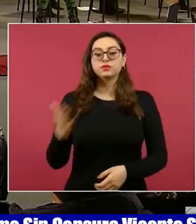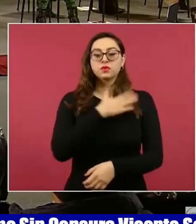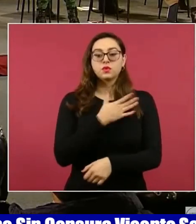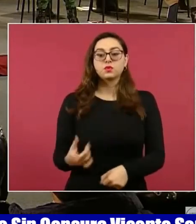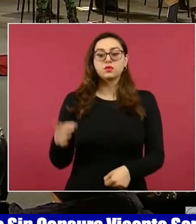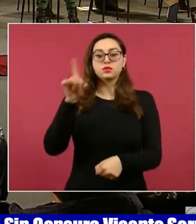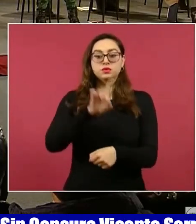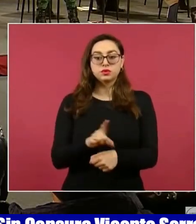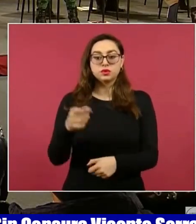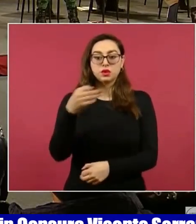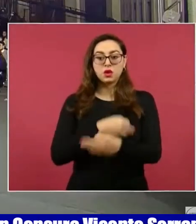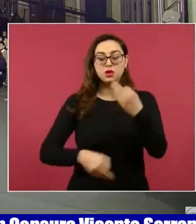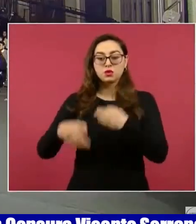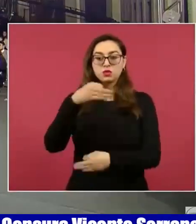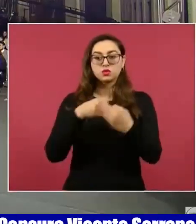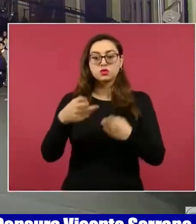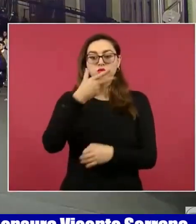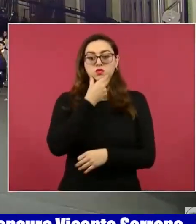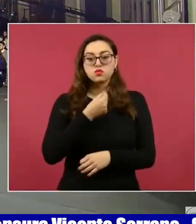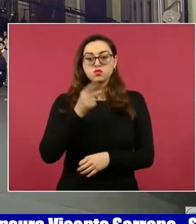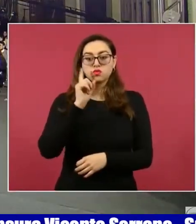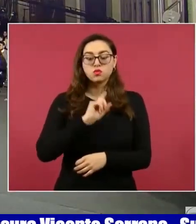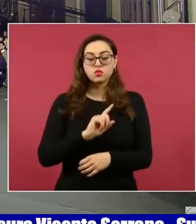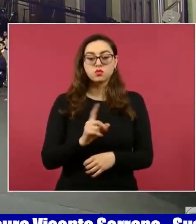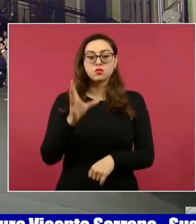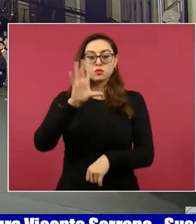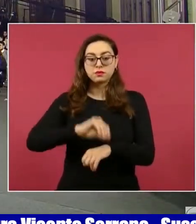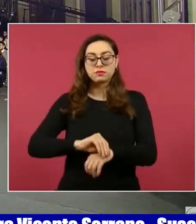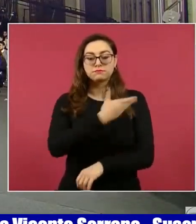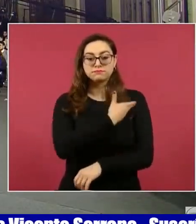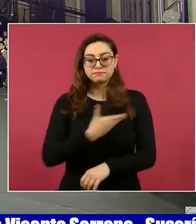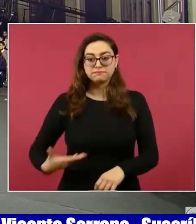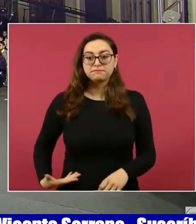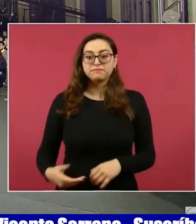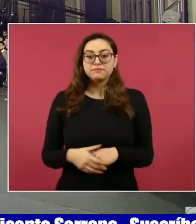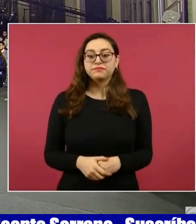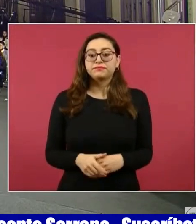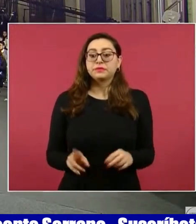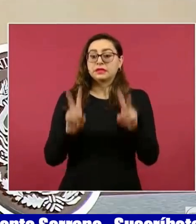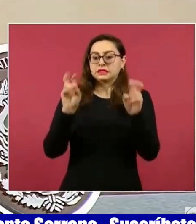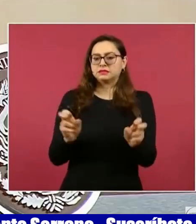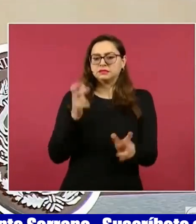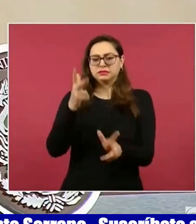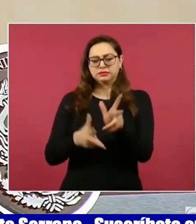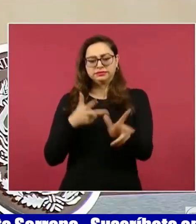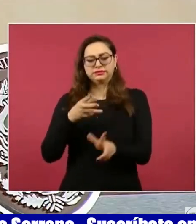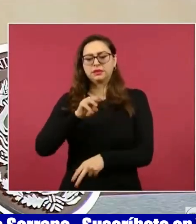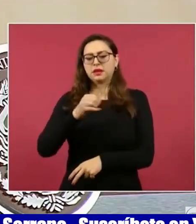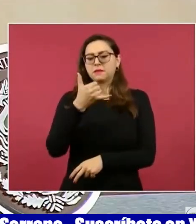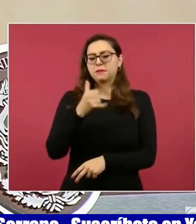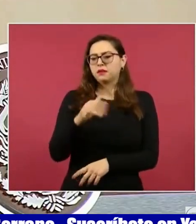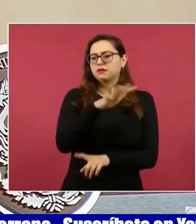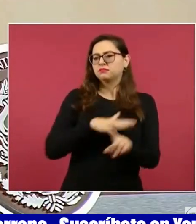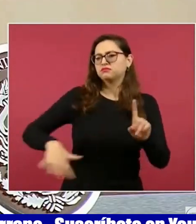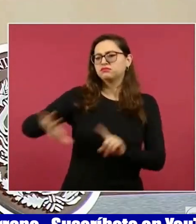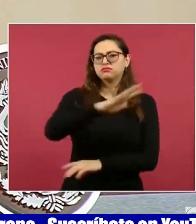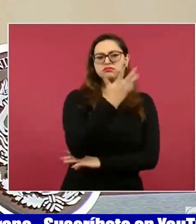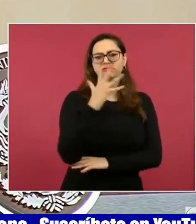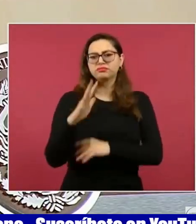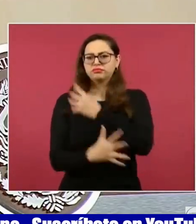a todas y a todos con su permiso presidente informo del tren maya en el aspecto ambiental las contribuciones la primera por